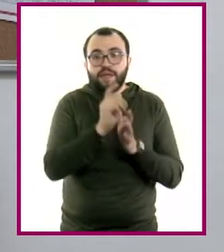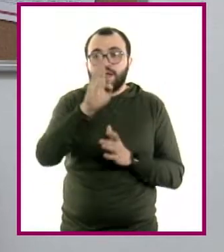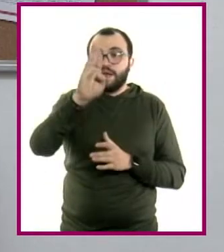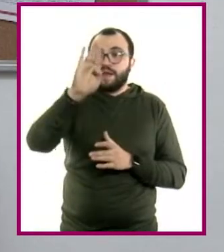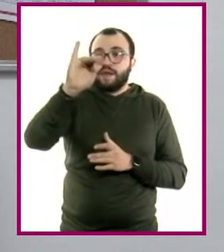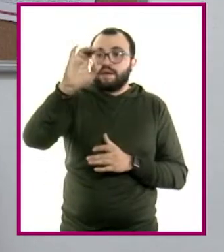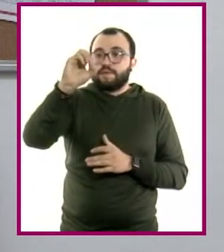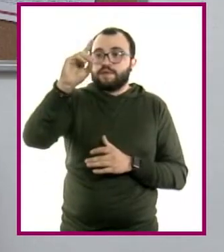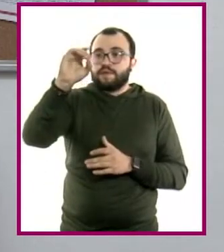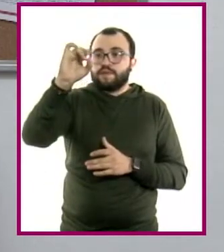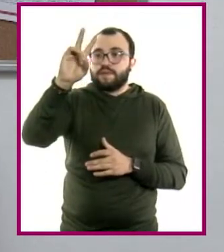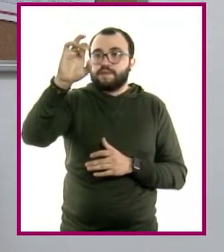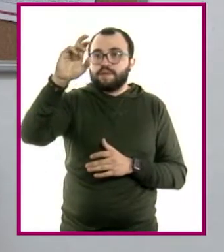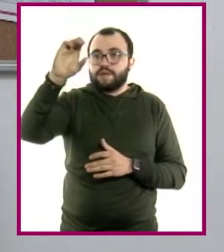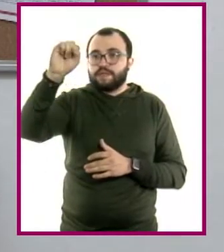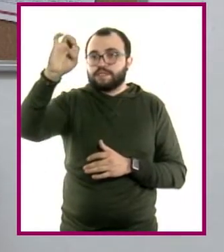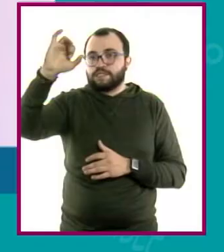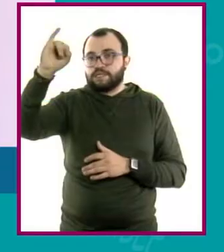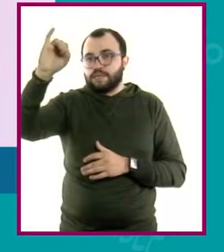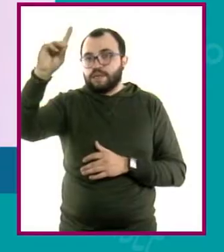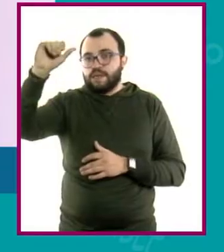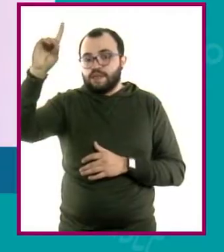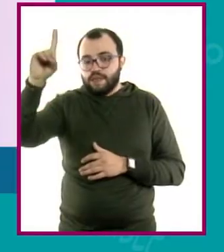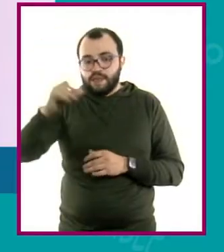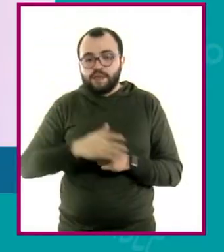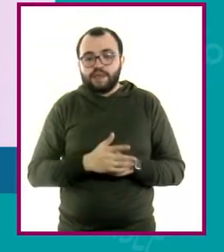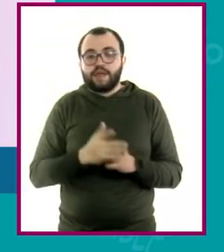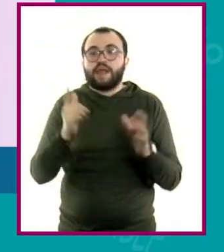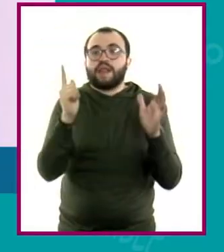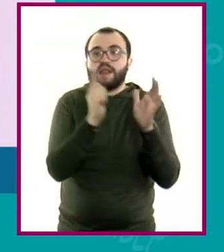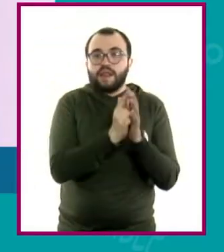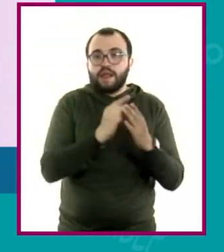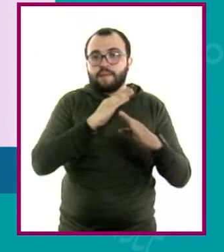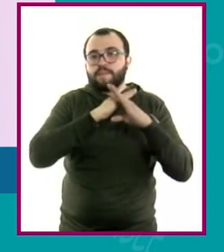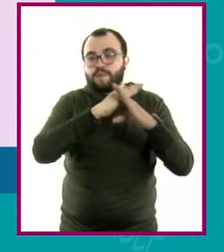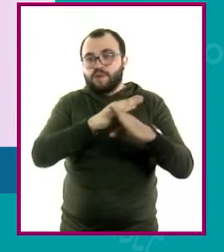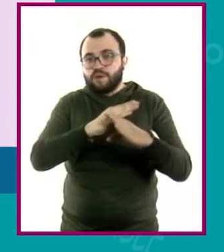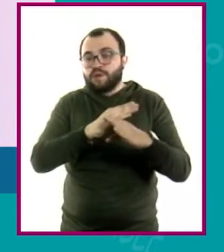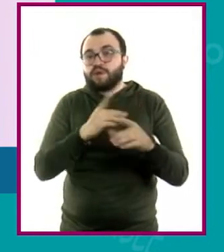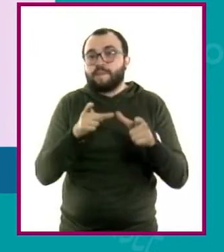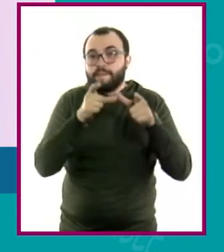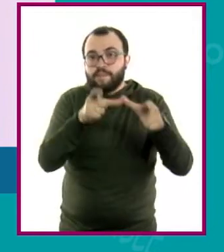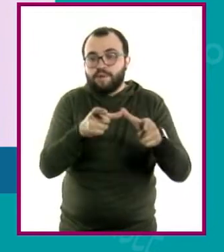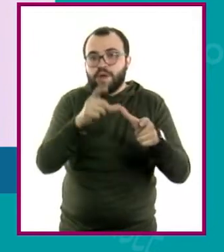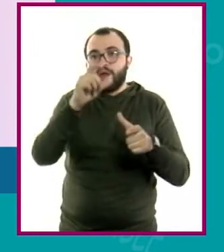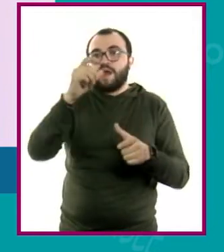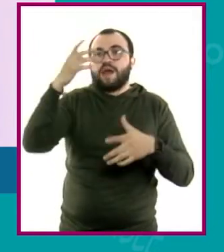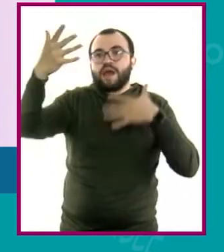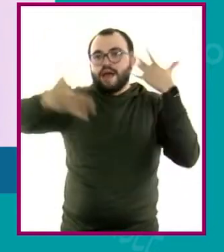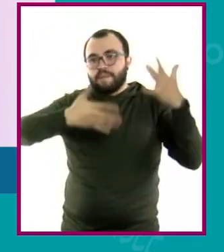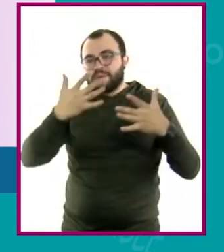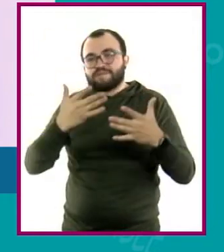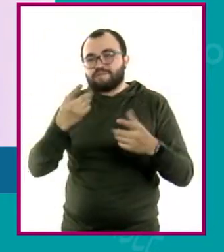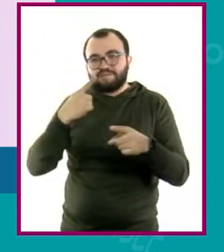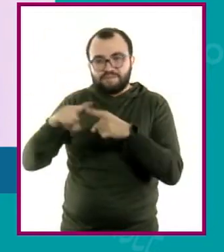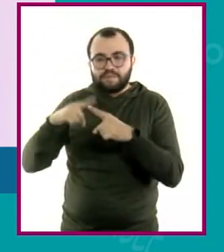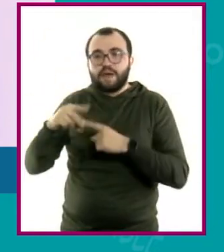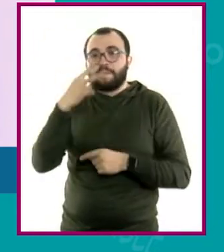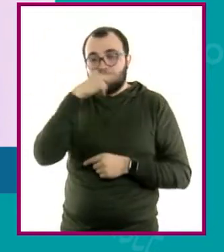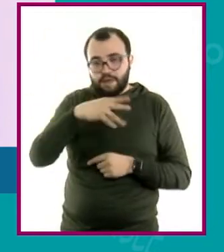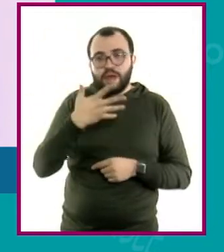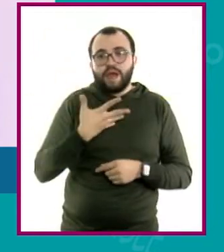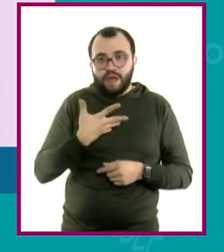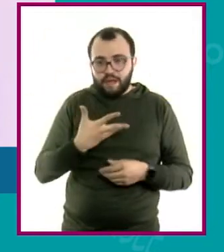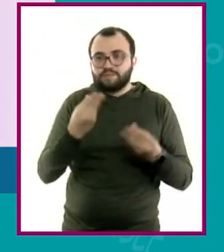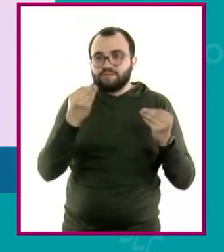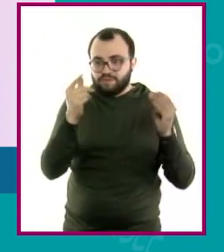biodiversidad, la ley general de equilibrio ecológico y protección al ambiente, etc. Entonces, en México sí se puede decir que